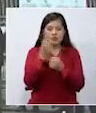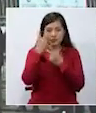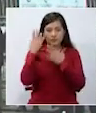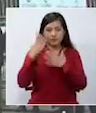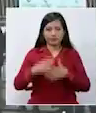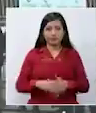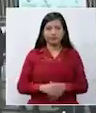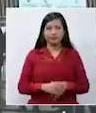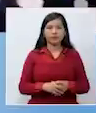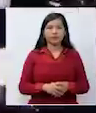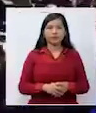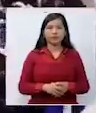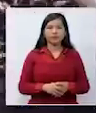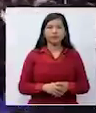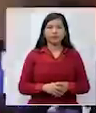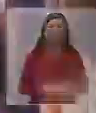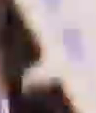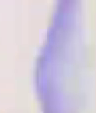ahora.